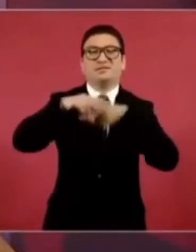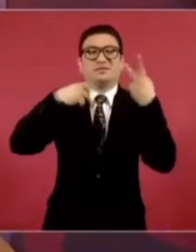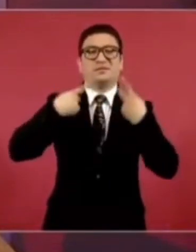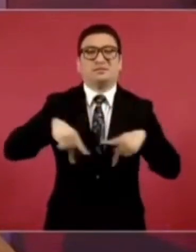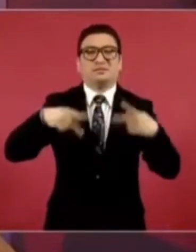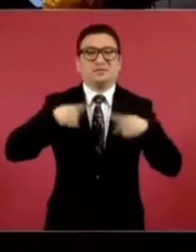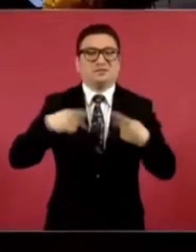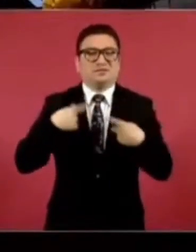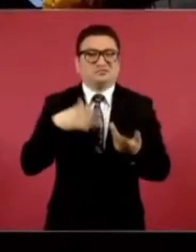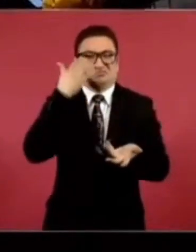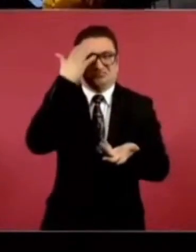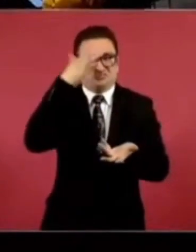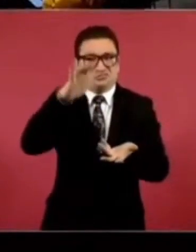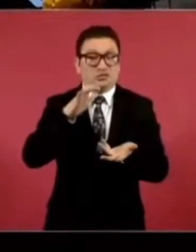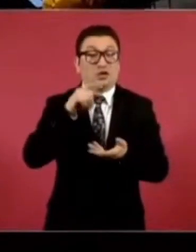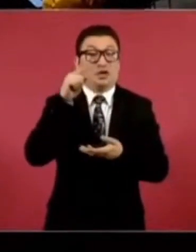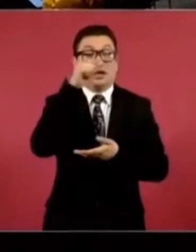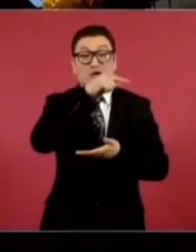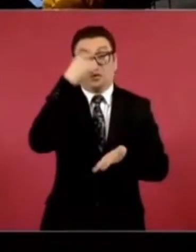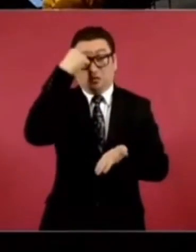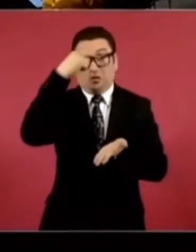que con la manipulación